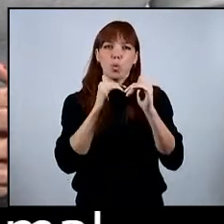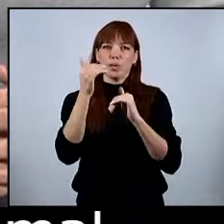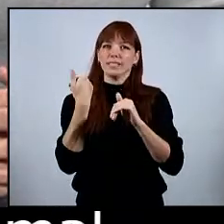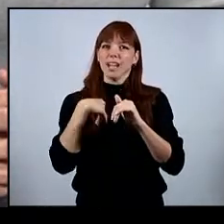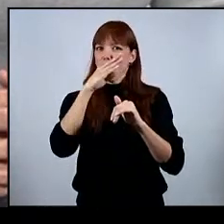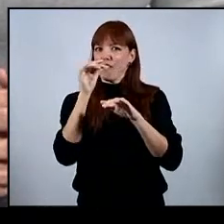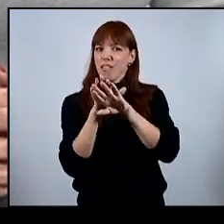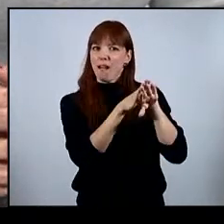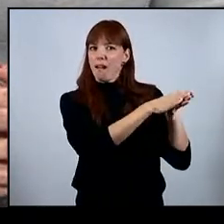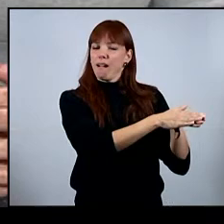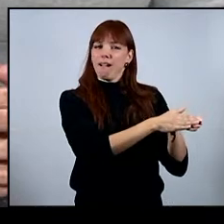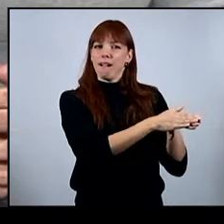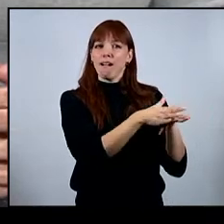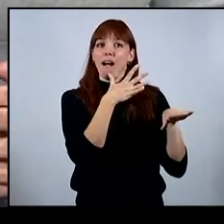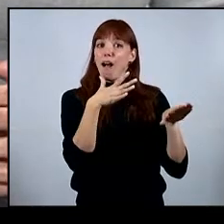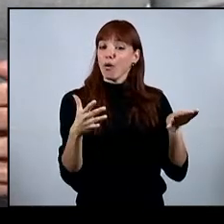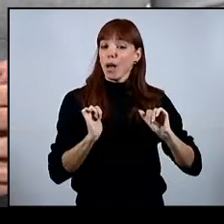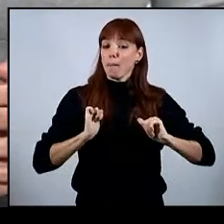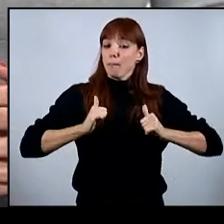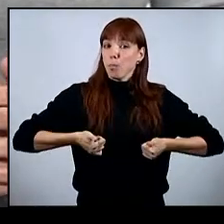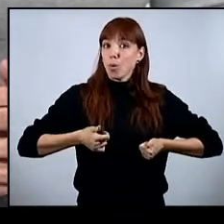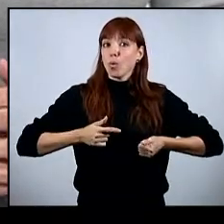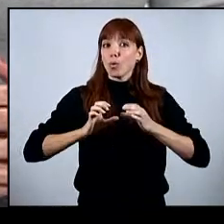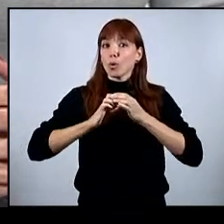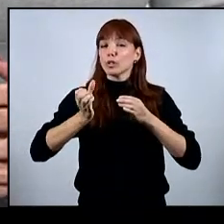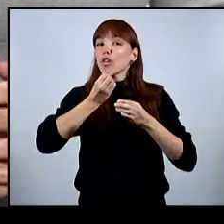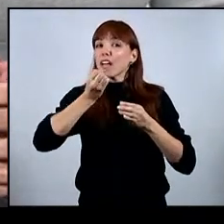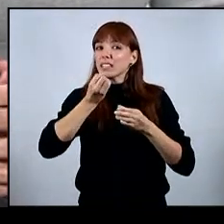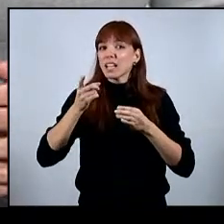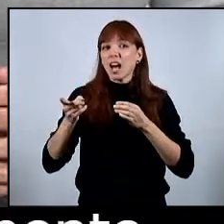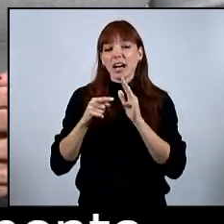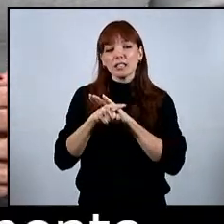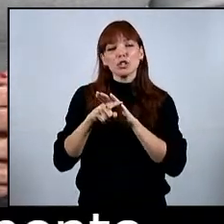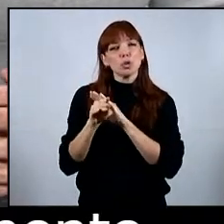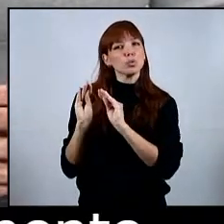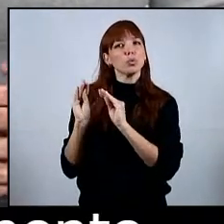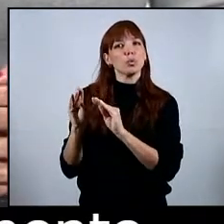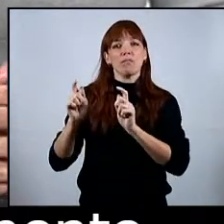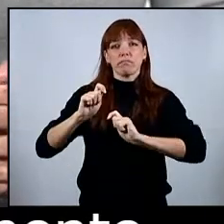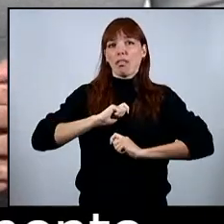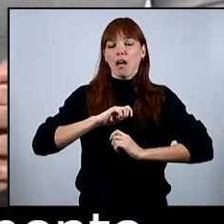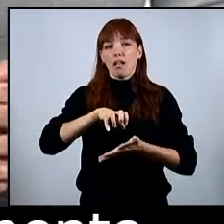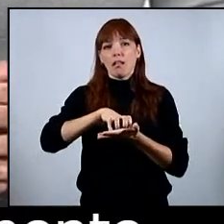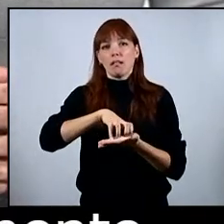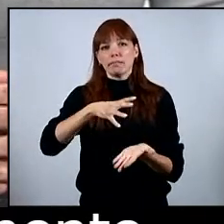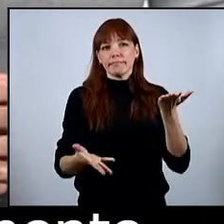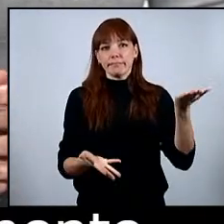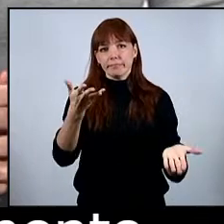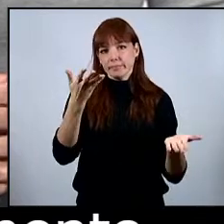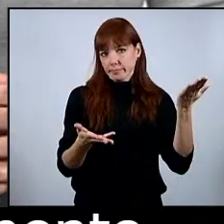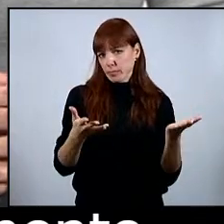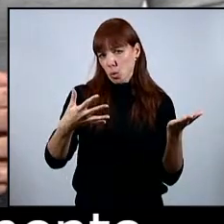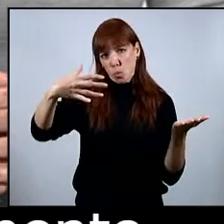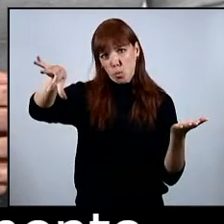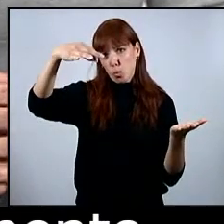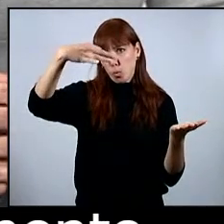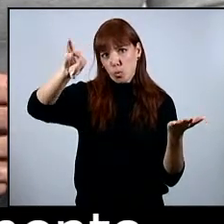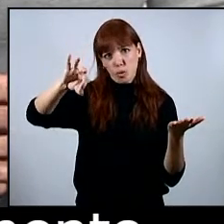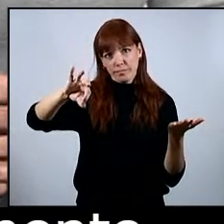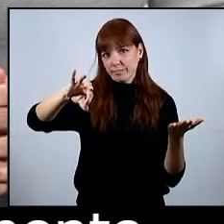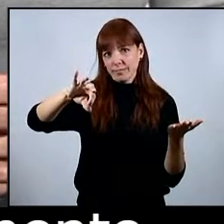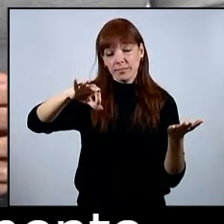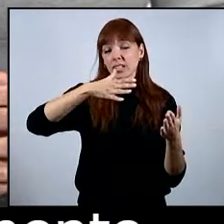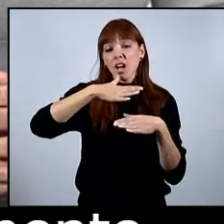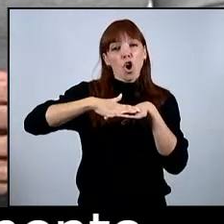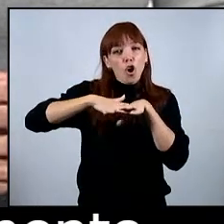el Partido Socialista solamente nos conduce a la incertidumbre y a la inestabilidad. A un gobierno,